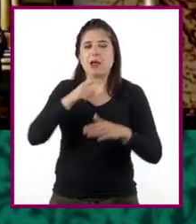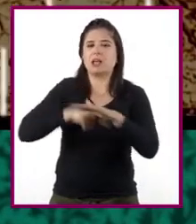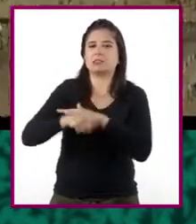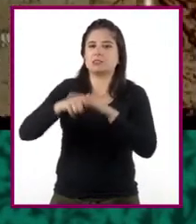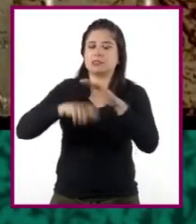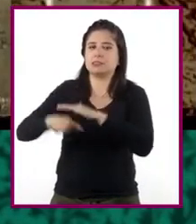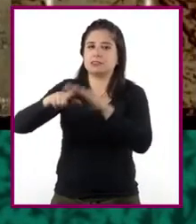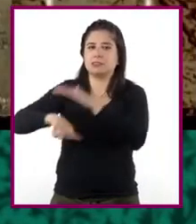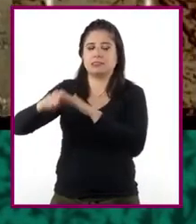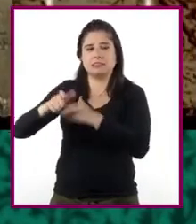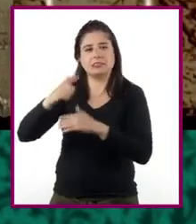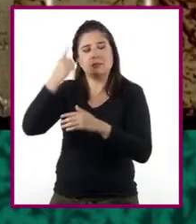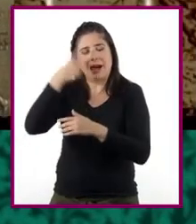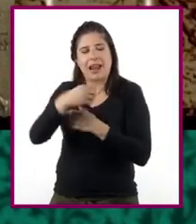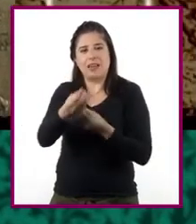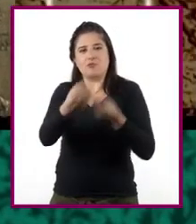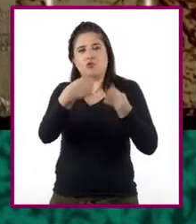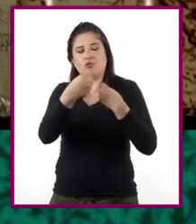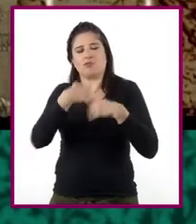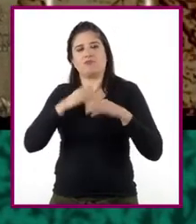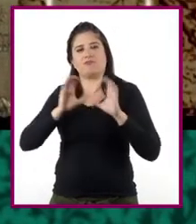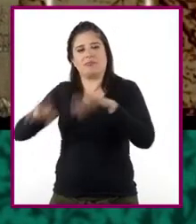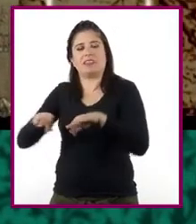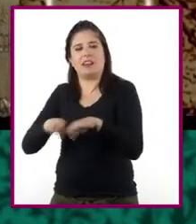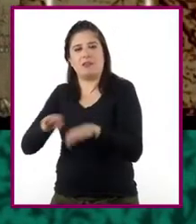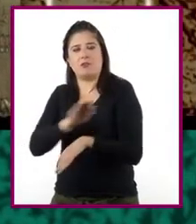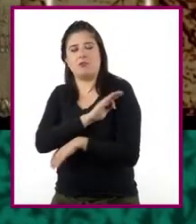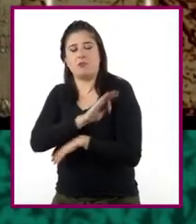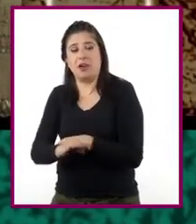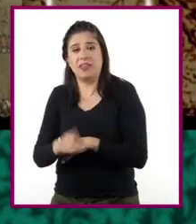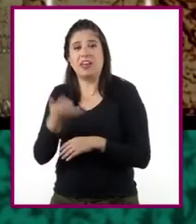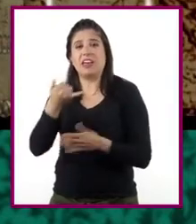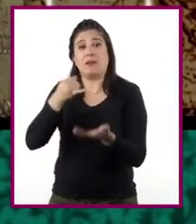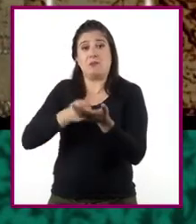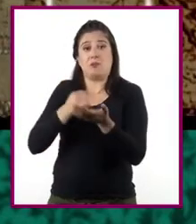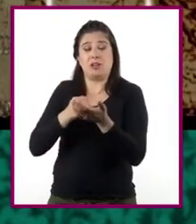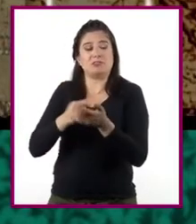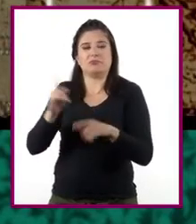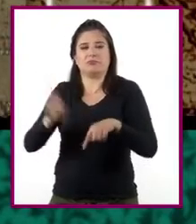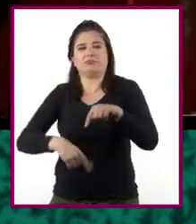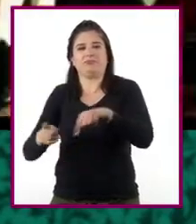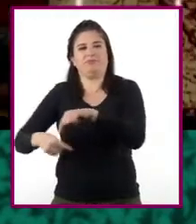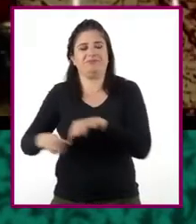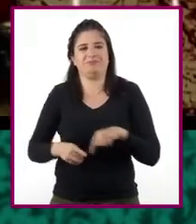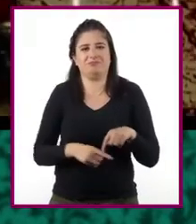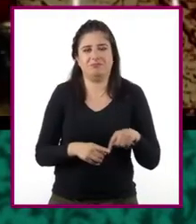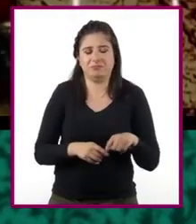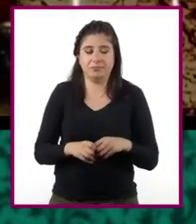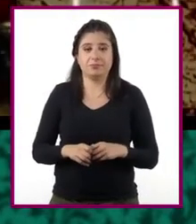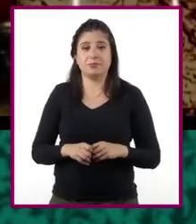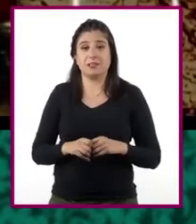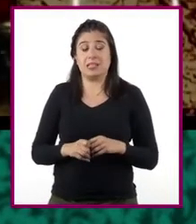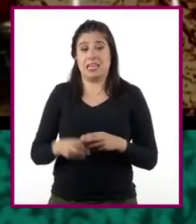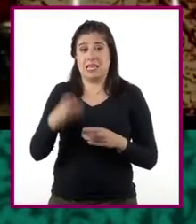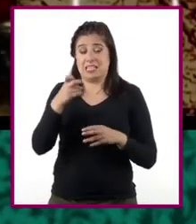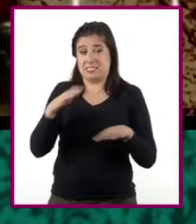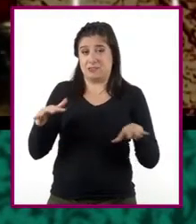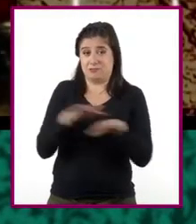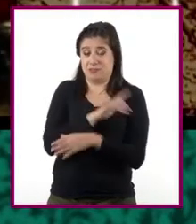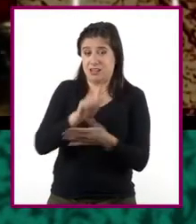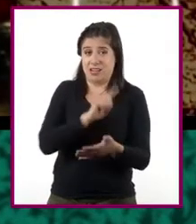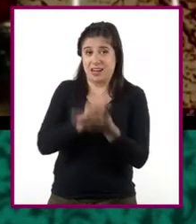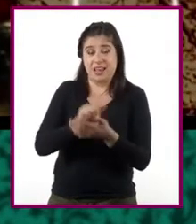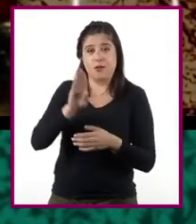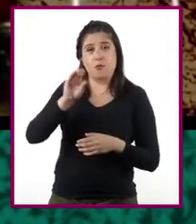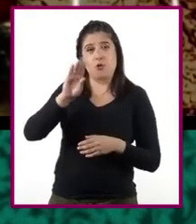imponían tributos, se protegían los monopolios y se evadían los pagos a la corona. Las reformas borbónicas